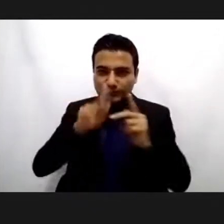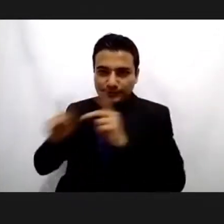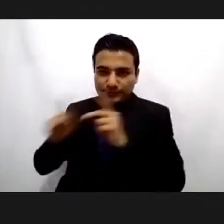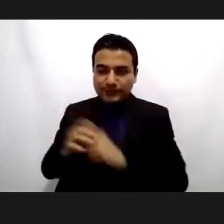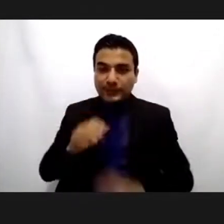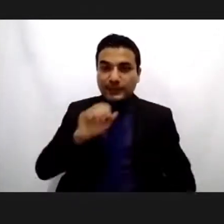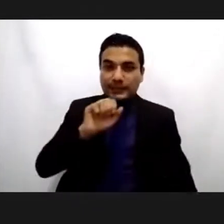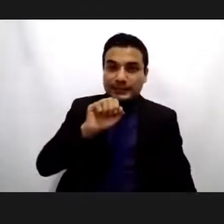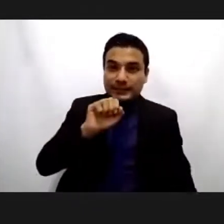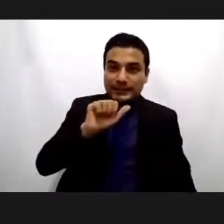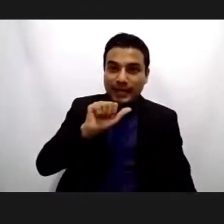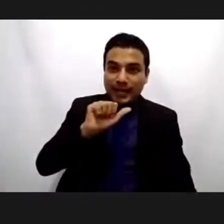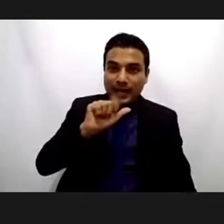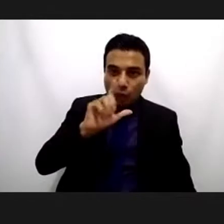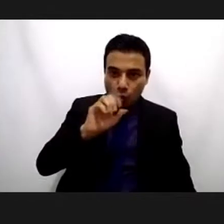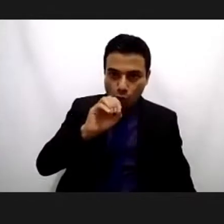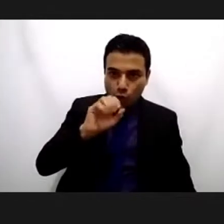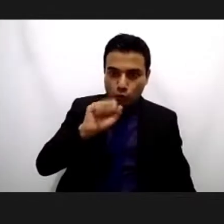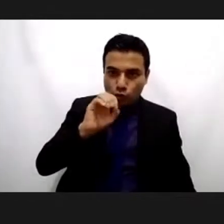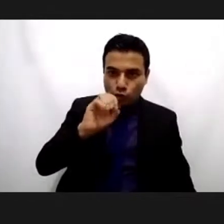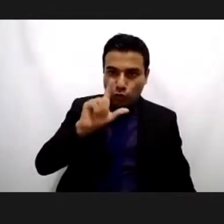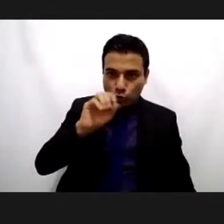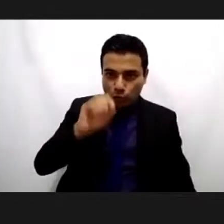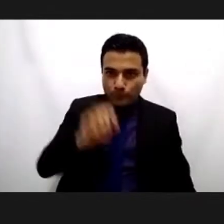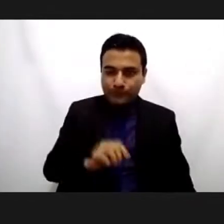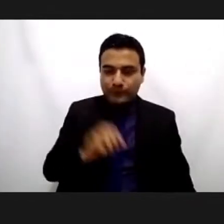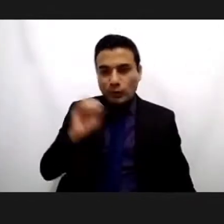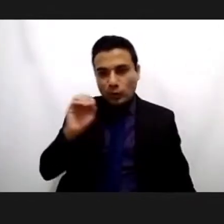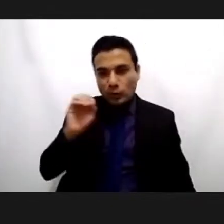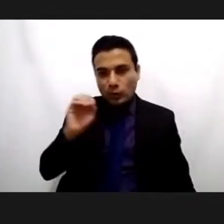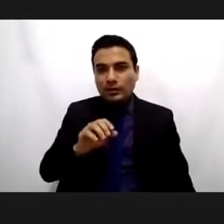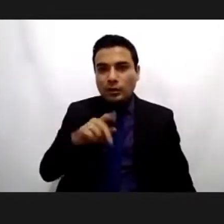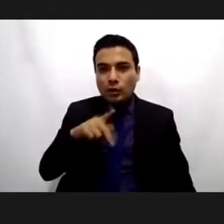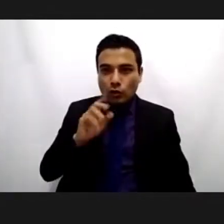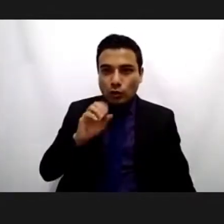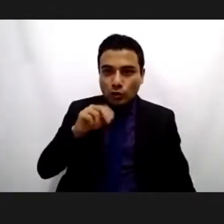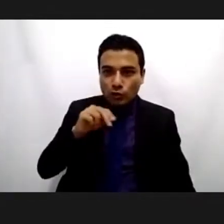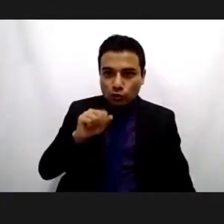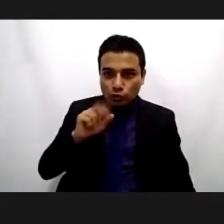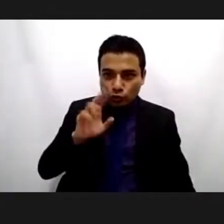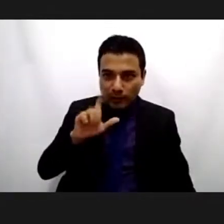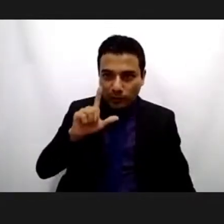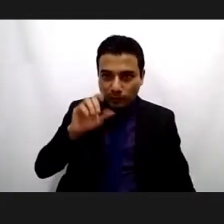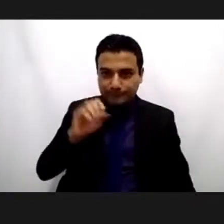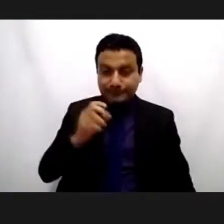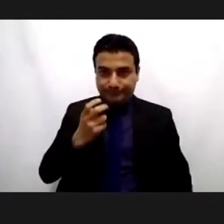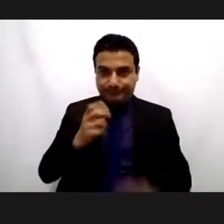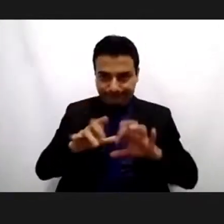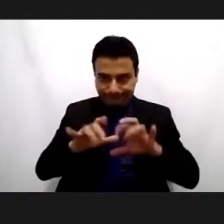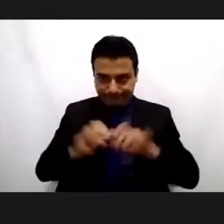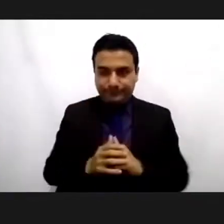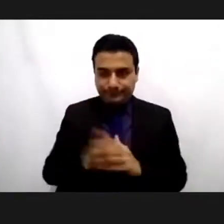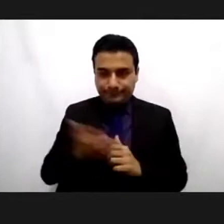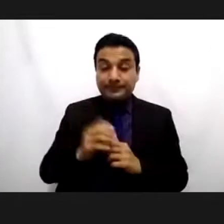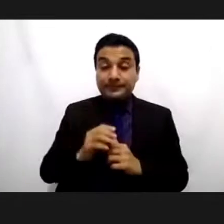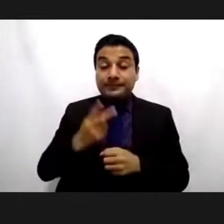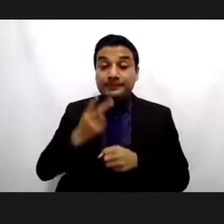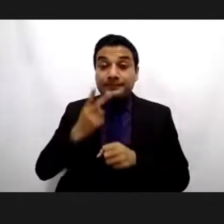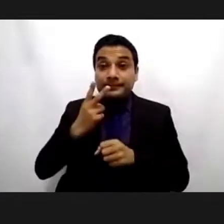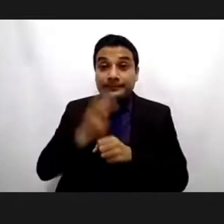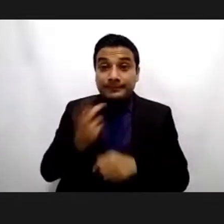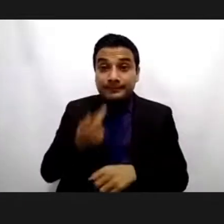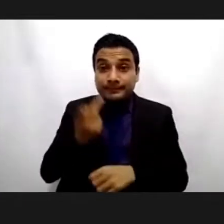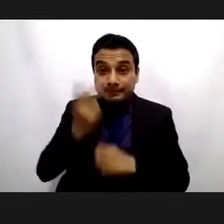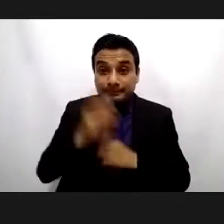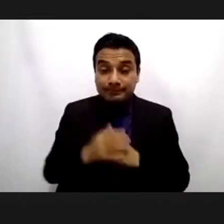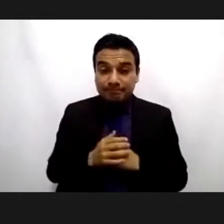o Consuelo, Consuelo con K. En relación a la segunda pregunta, una forma